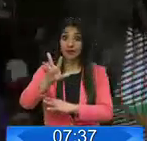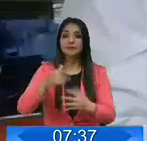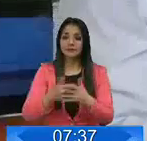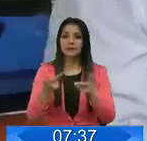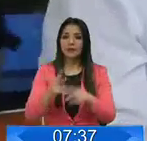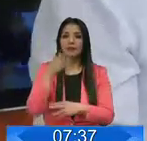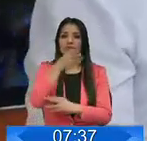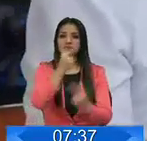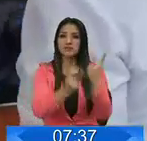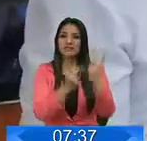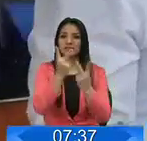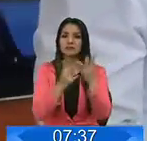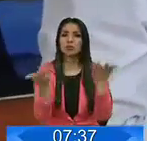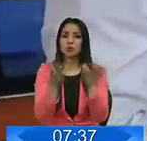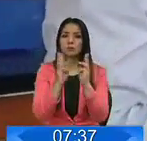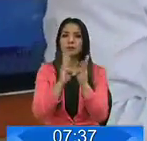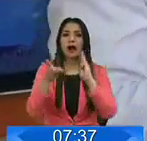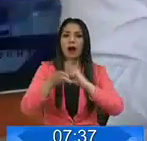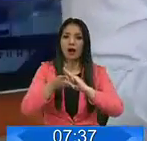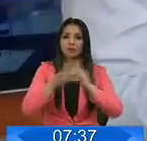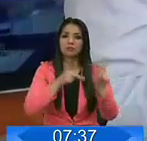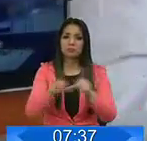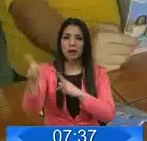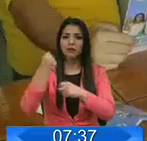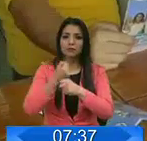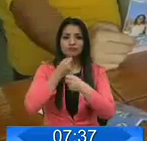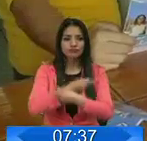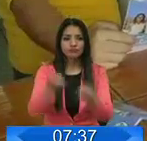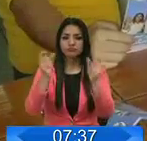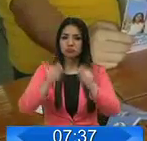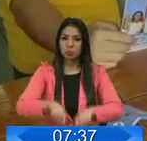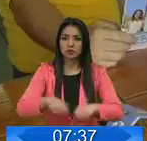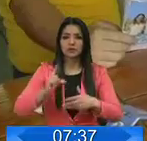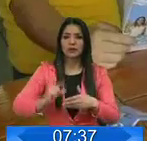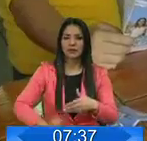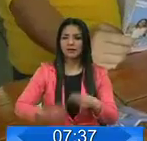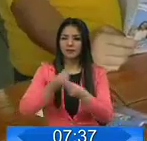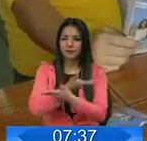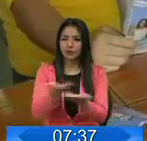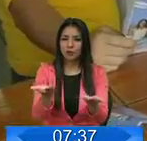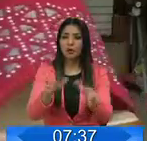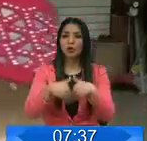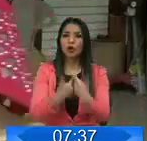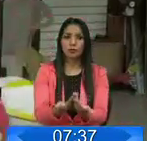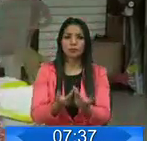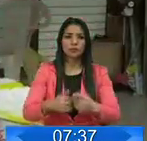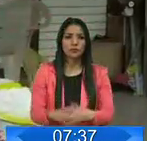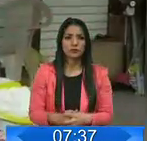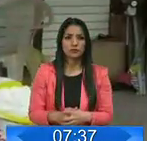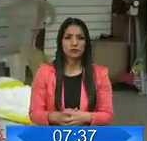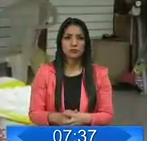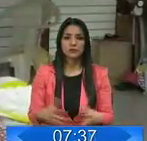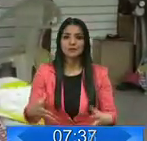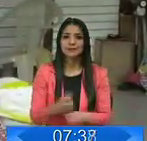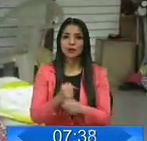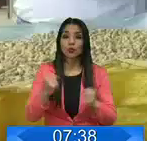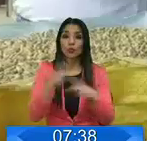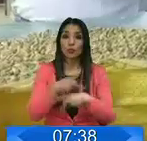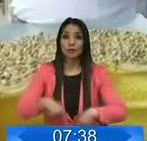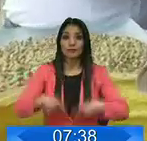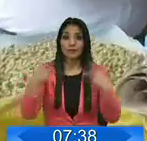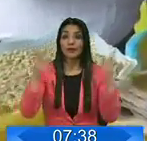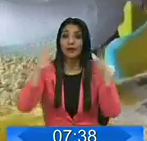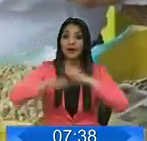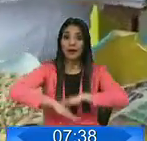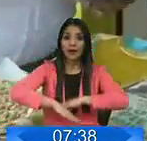ciudad de Milagro, difundiendo su plan de trabajo. Detalló, entre otras cosas, la implementación de un seguro de vida gratuito para todos